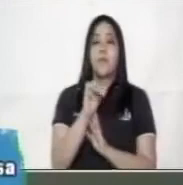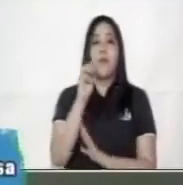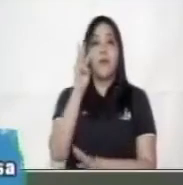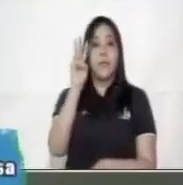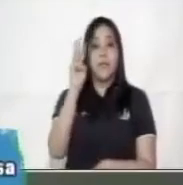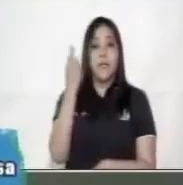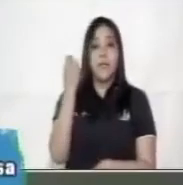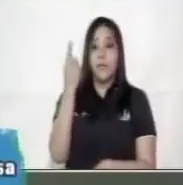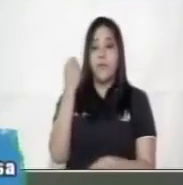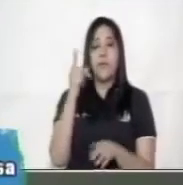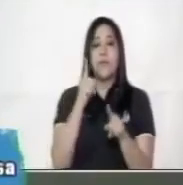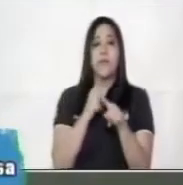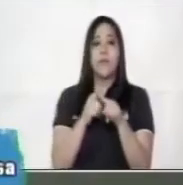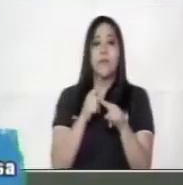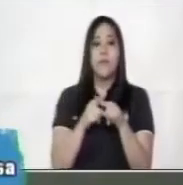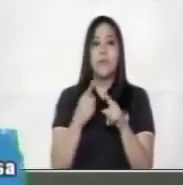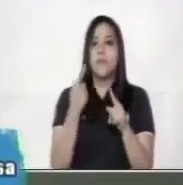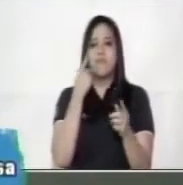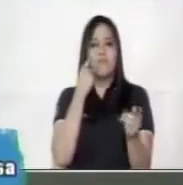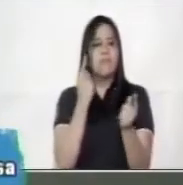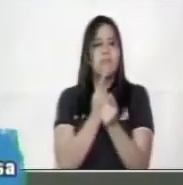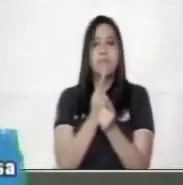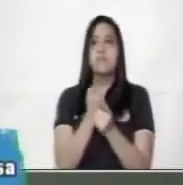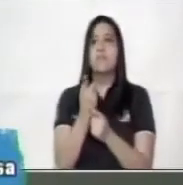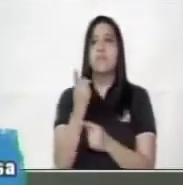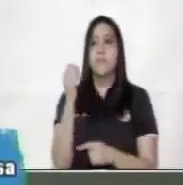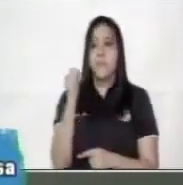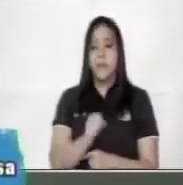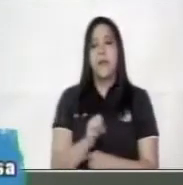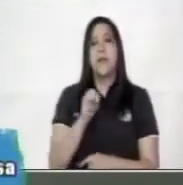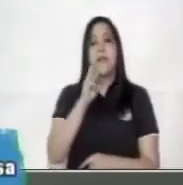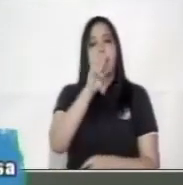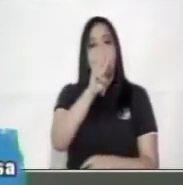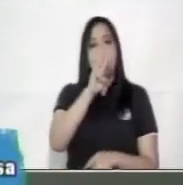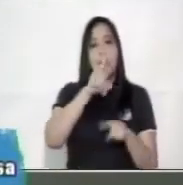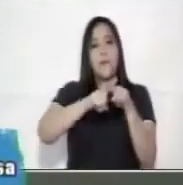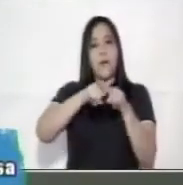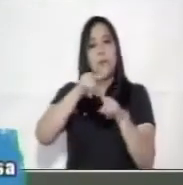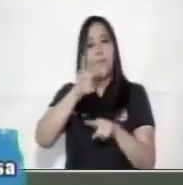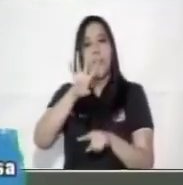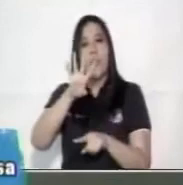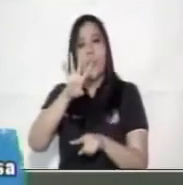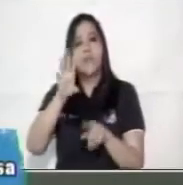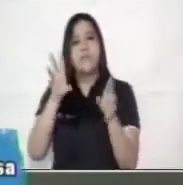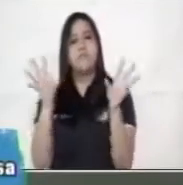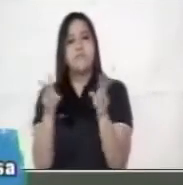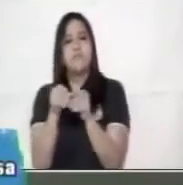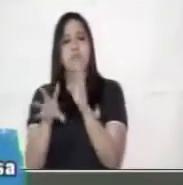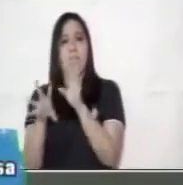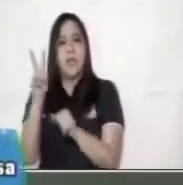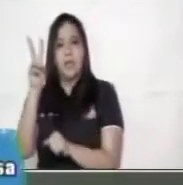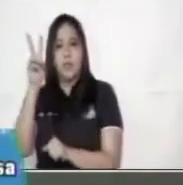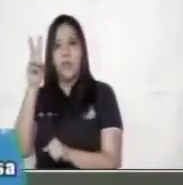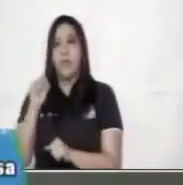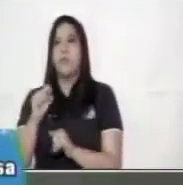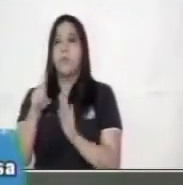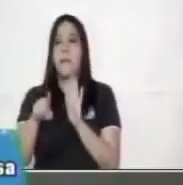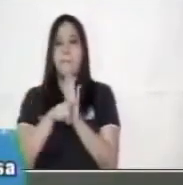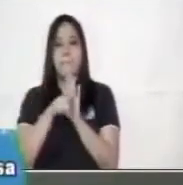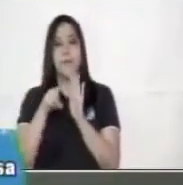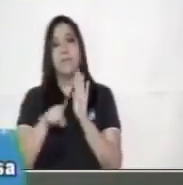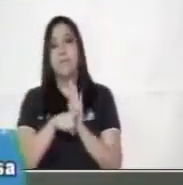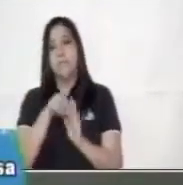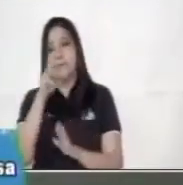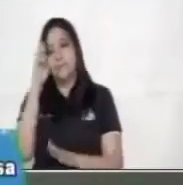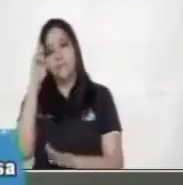hay que multiplicarlo para que nos dé 12? 3 por 4, negativo. 3 por 4, 12. Menos por menos da